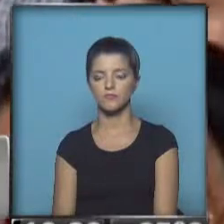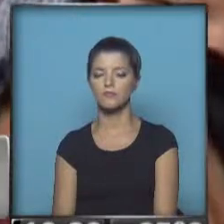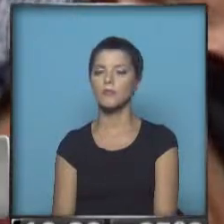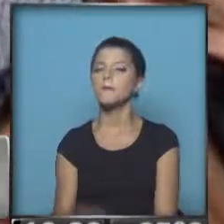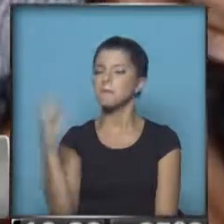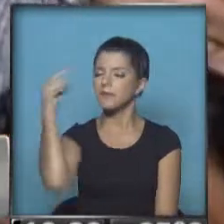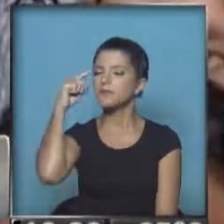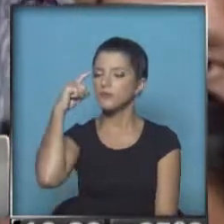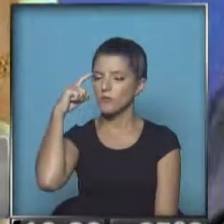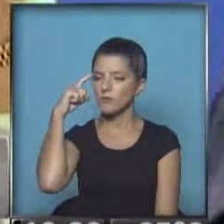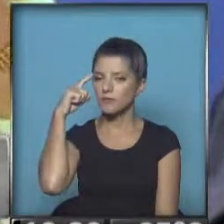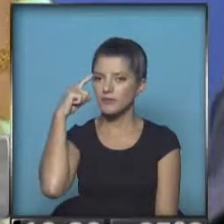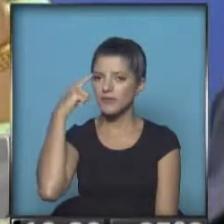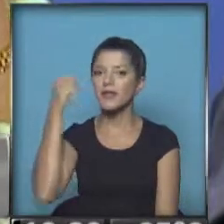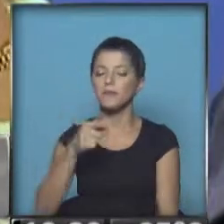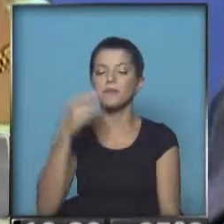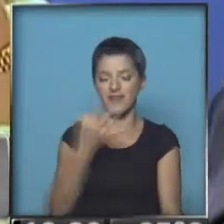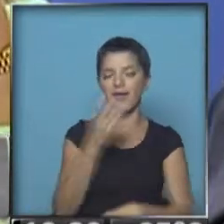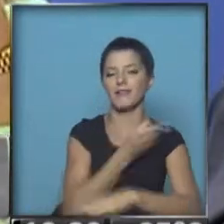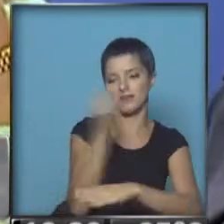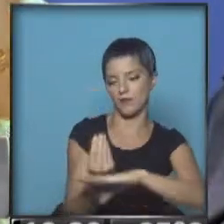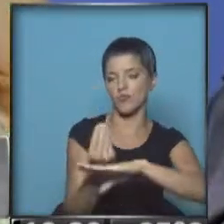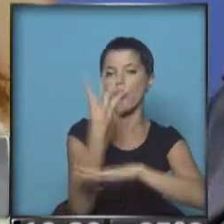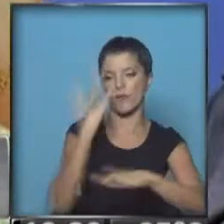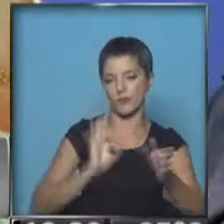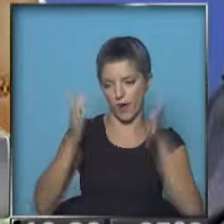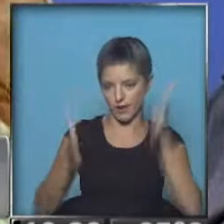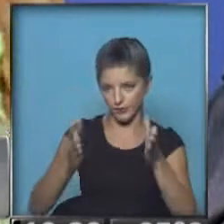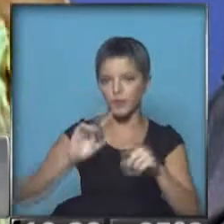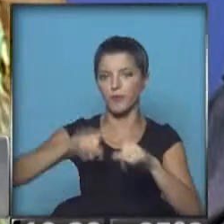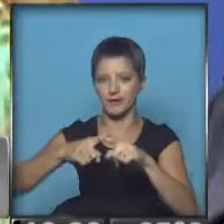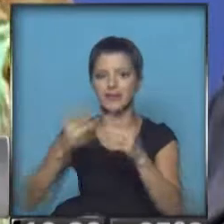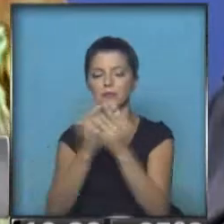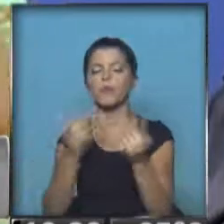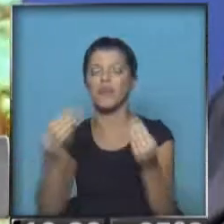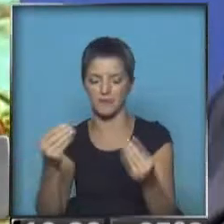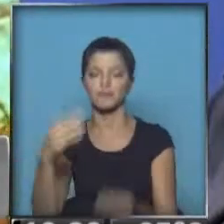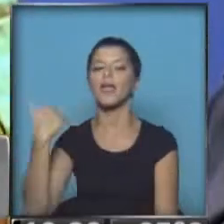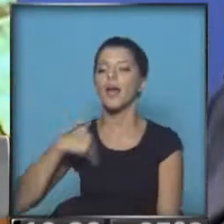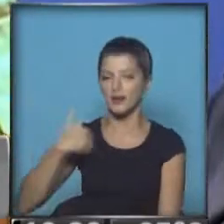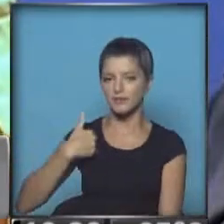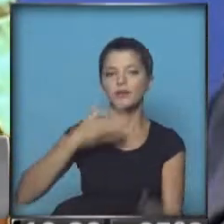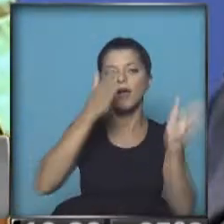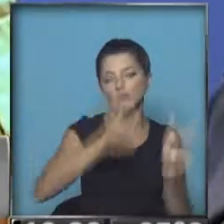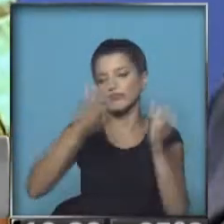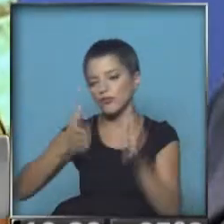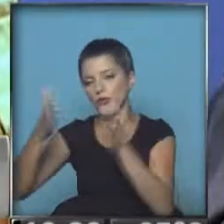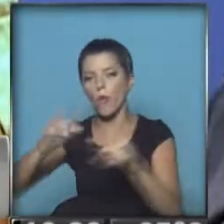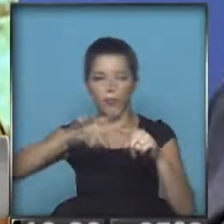yo creo que el verdadero fin de ciclo político en la Argentina, porque la Argentina ha tenido muchos ciclos